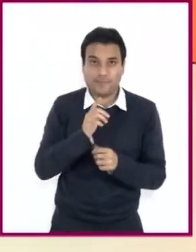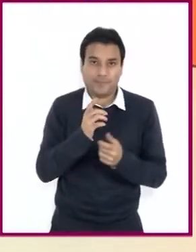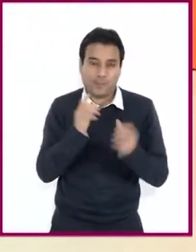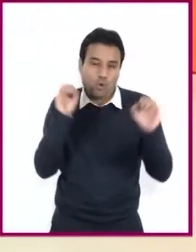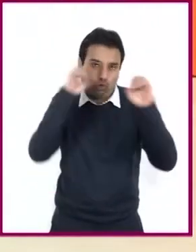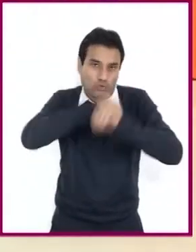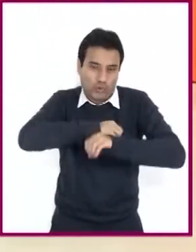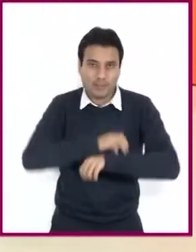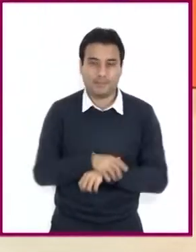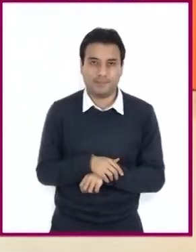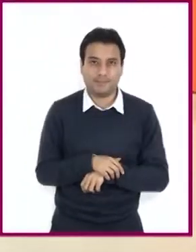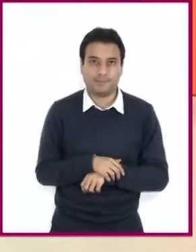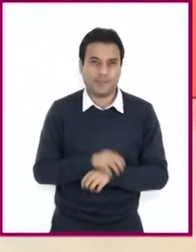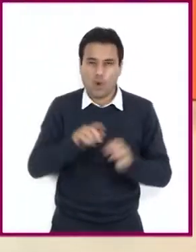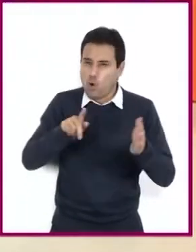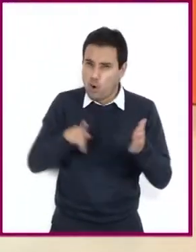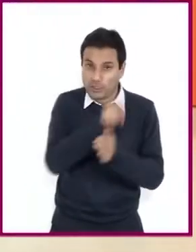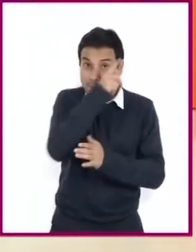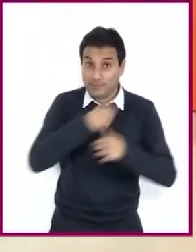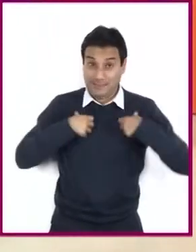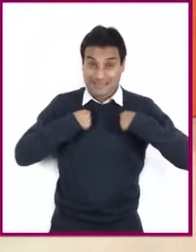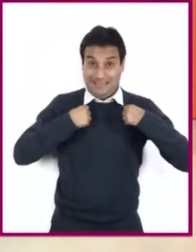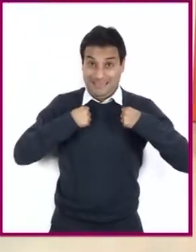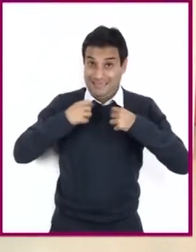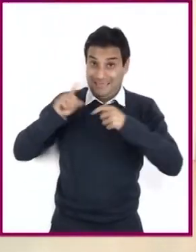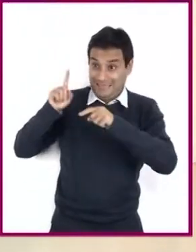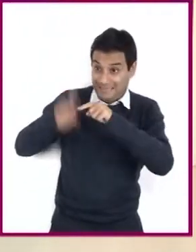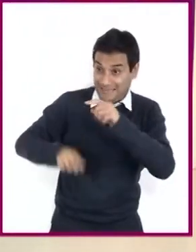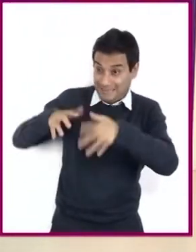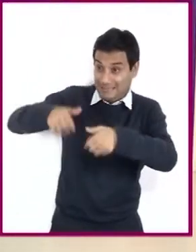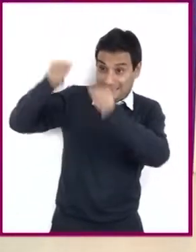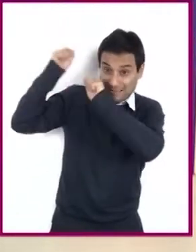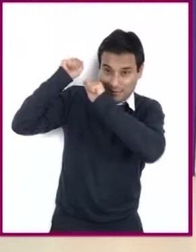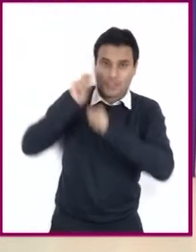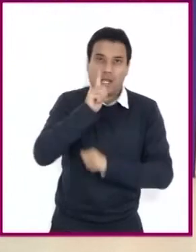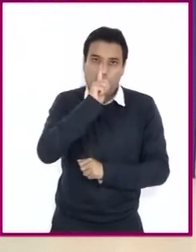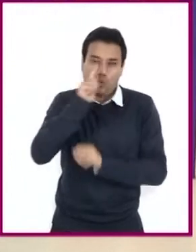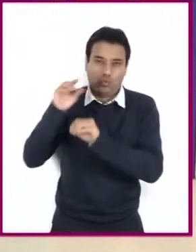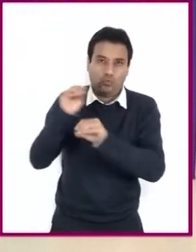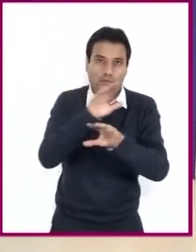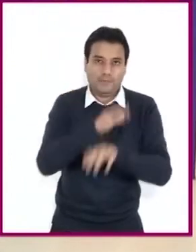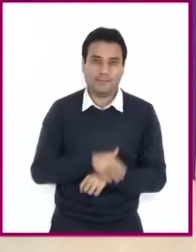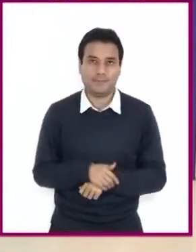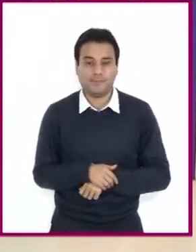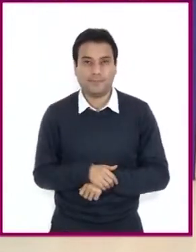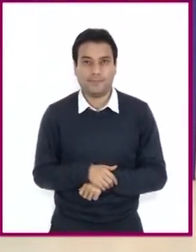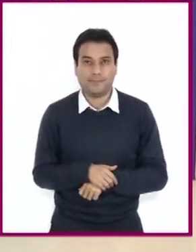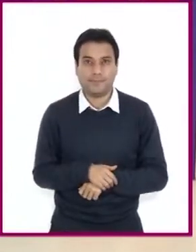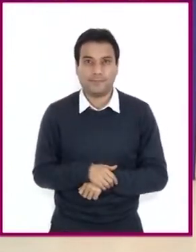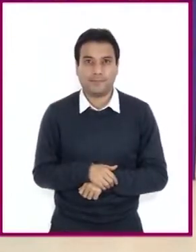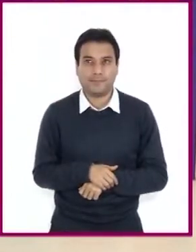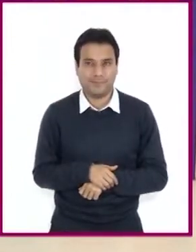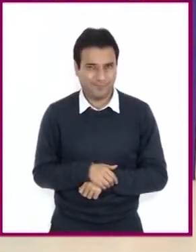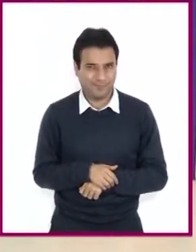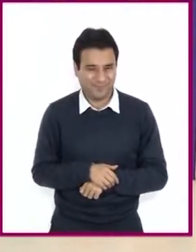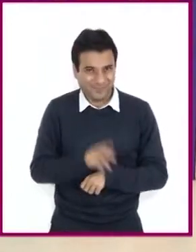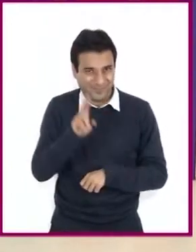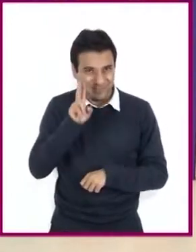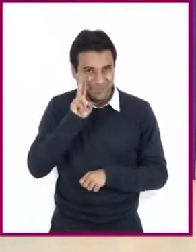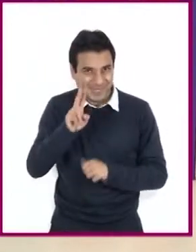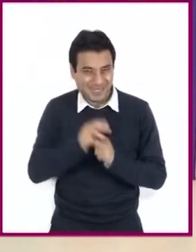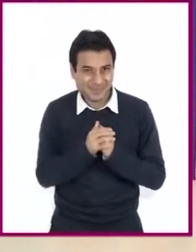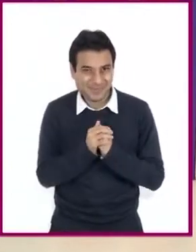oscurecía. Si volvía a destaparla, el lugar se volvía a iluminar. En el último